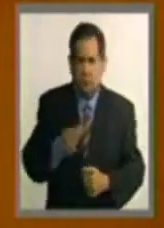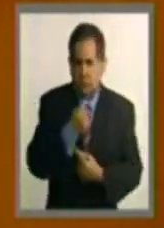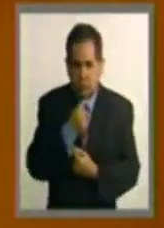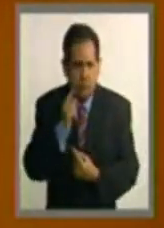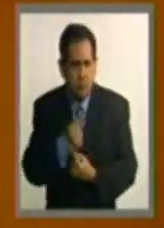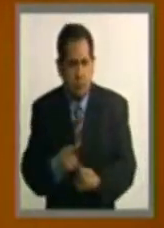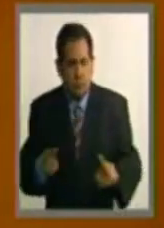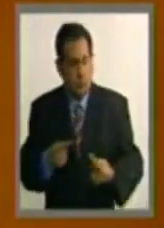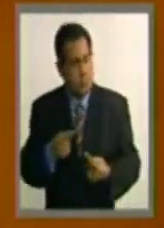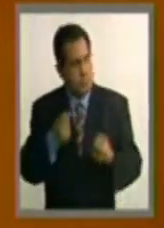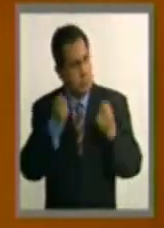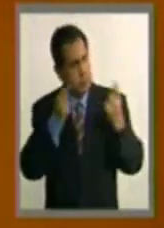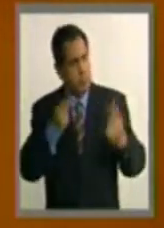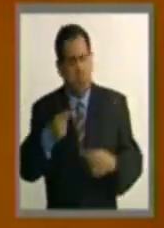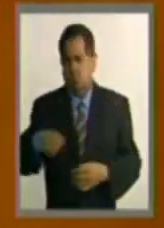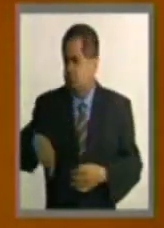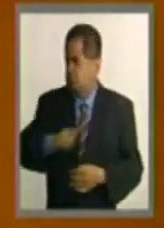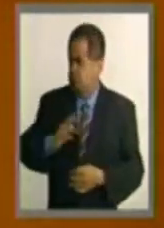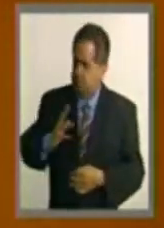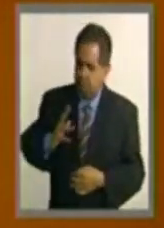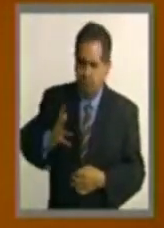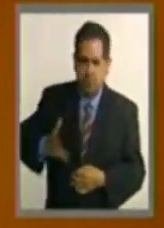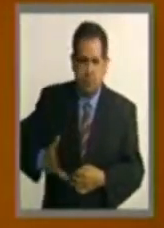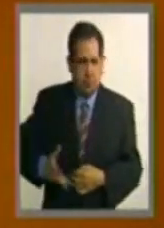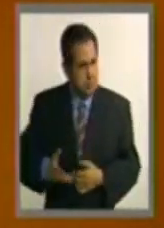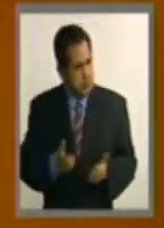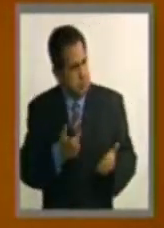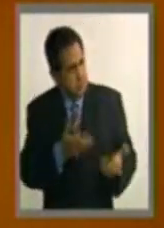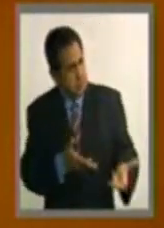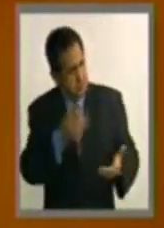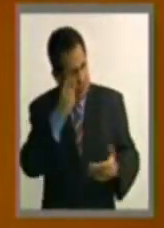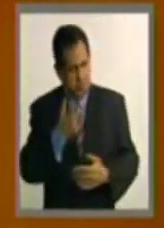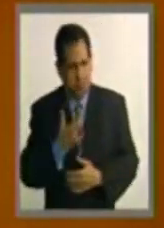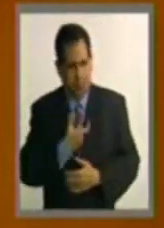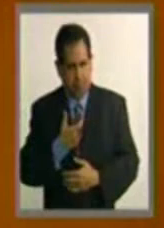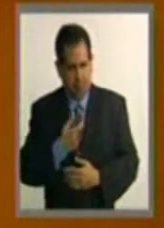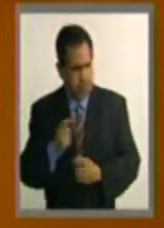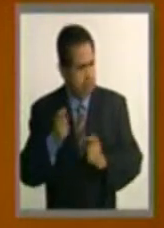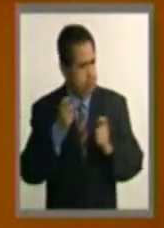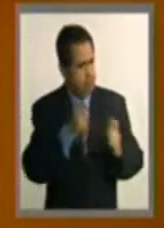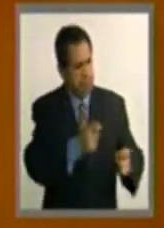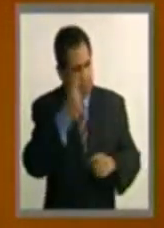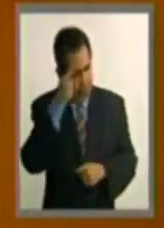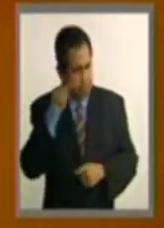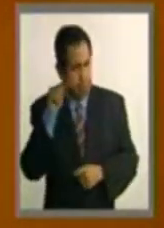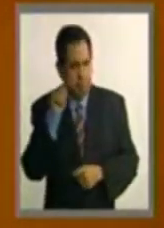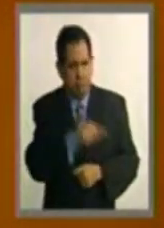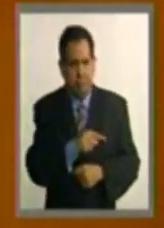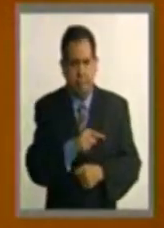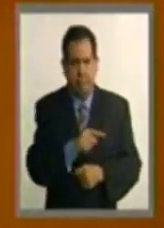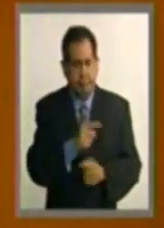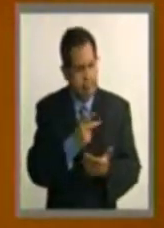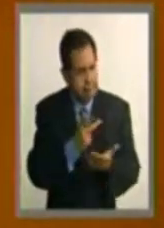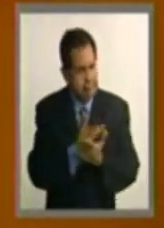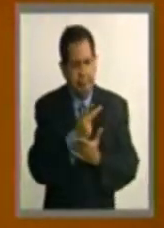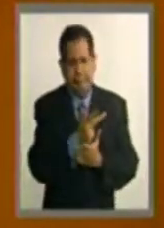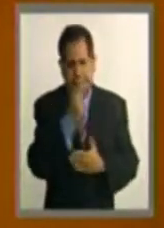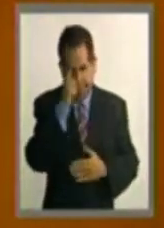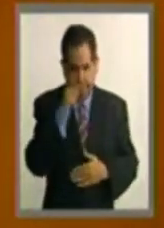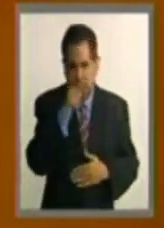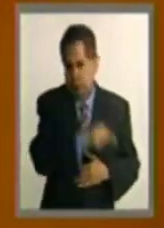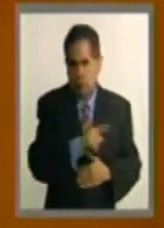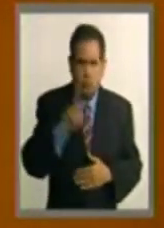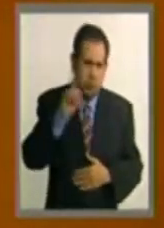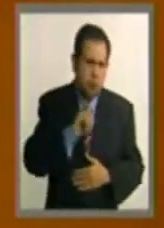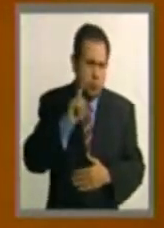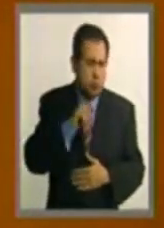y que estamos muy orgullosas, orgullosos de que se entregue este galardón a una mujer